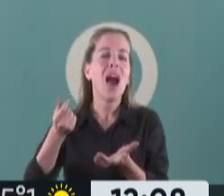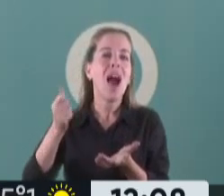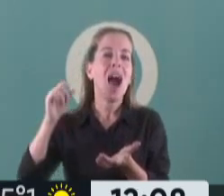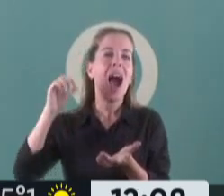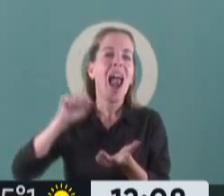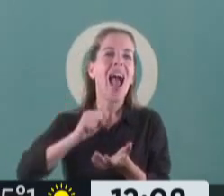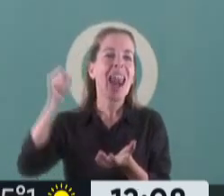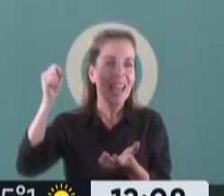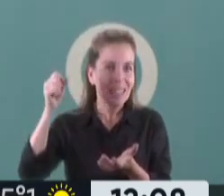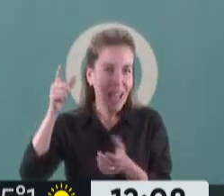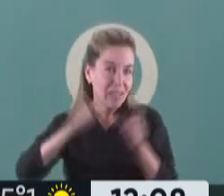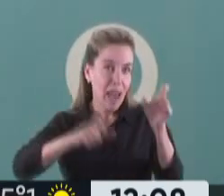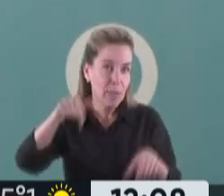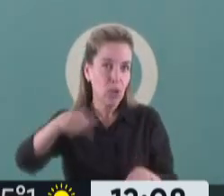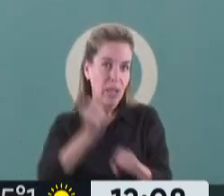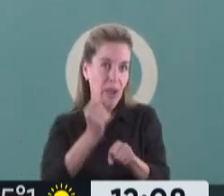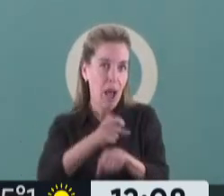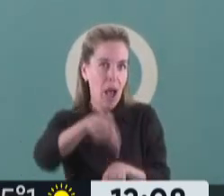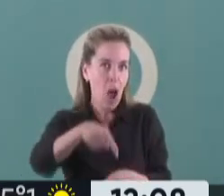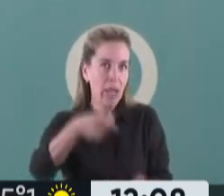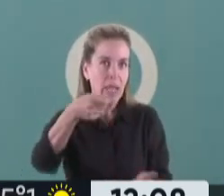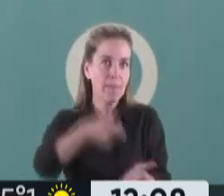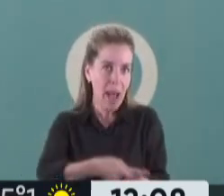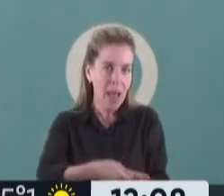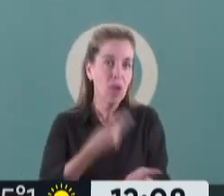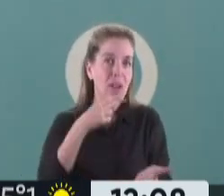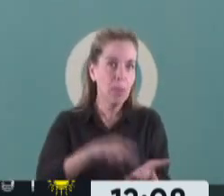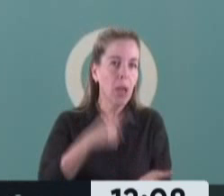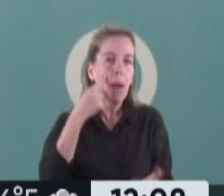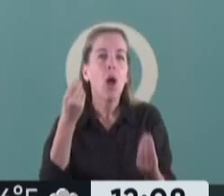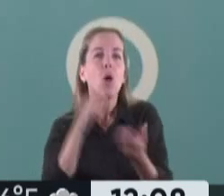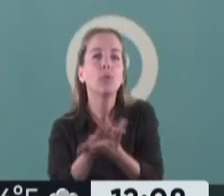están alcanzados por ese impuesto.